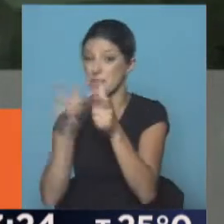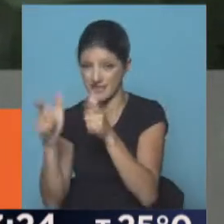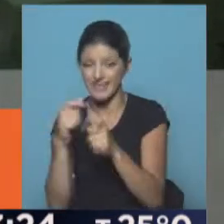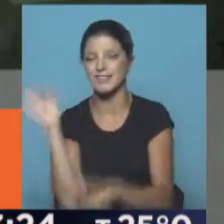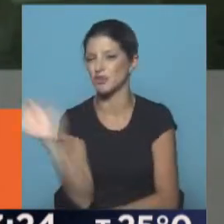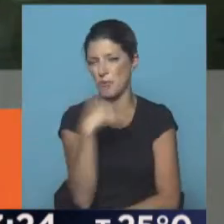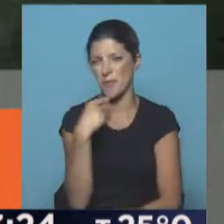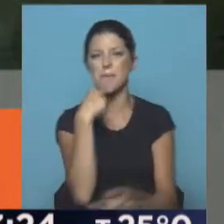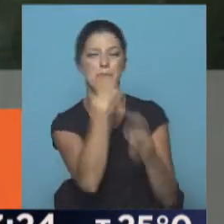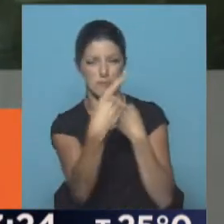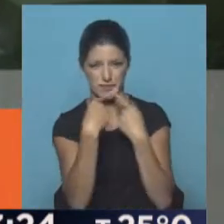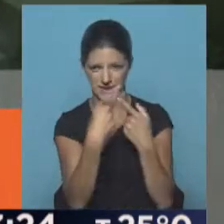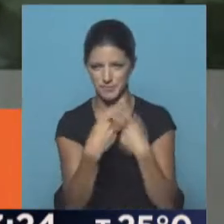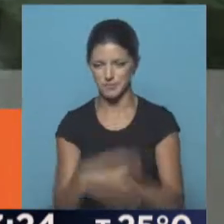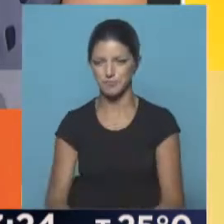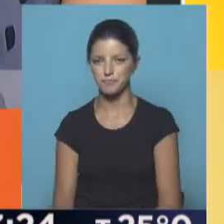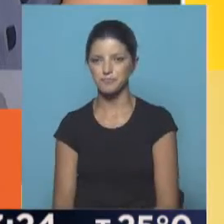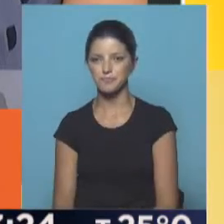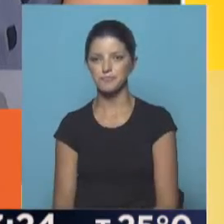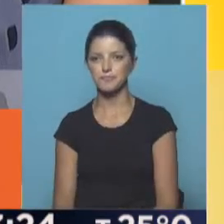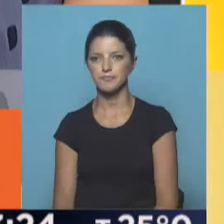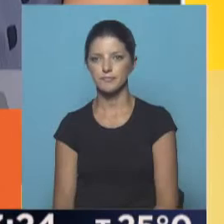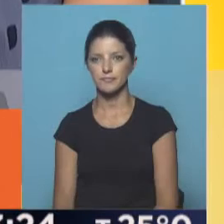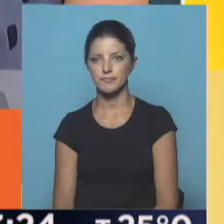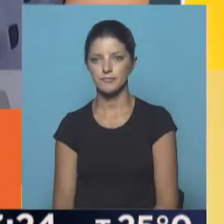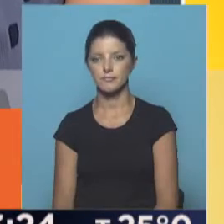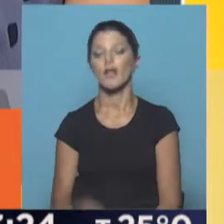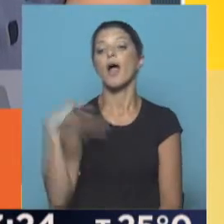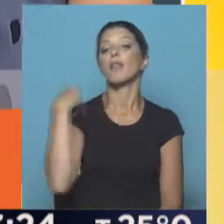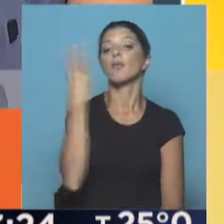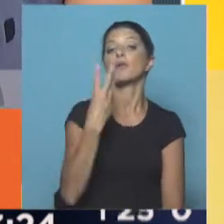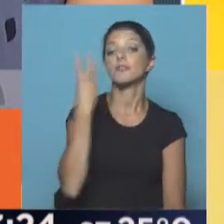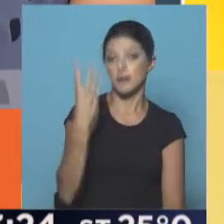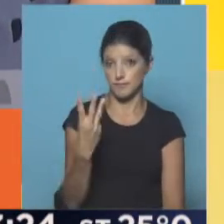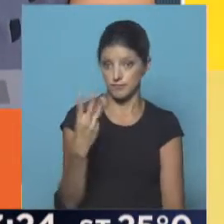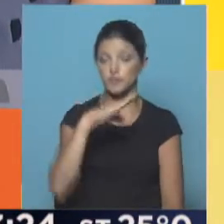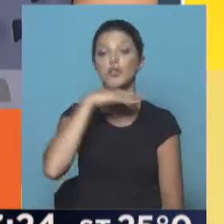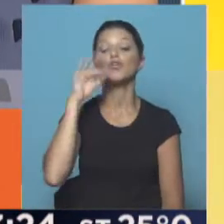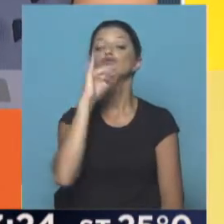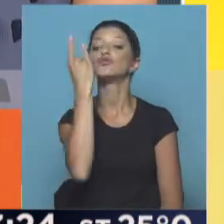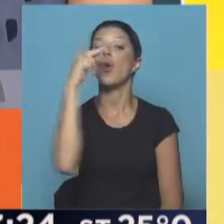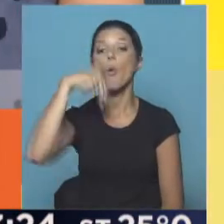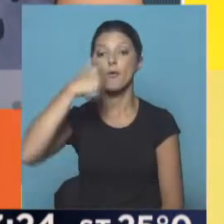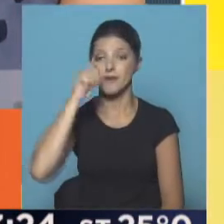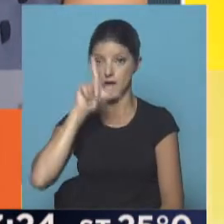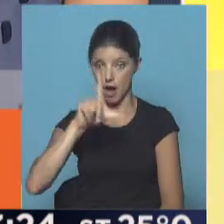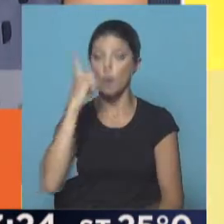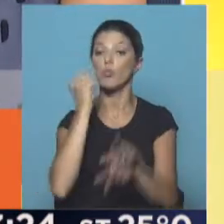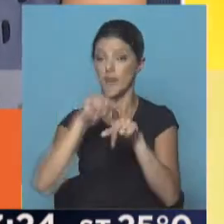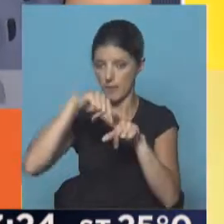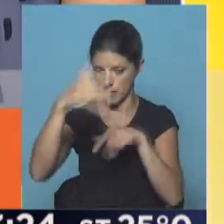los colegas te pueden preguntar más. The Wall Street Journal al día siguiente de la elección tituló "Un